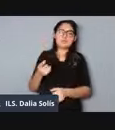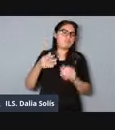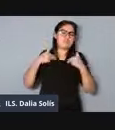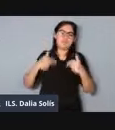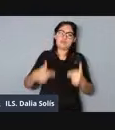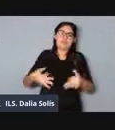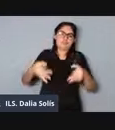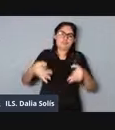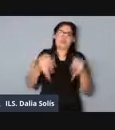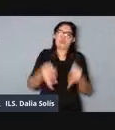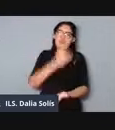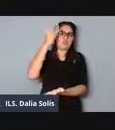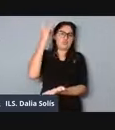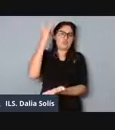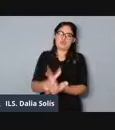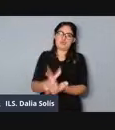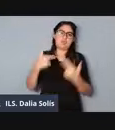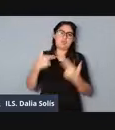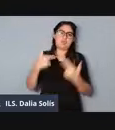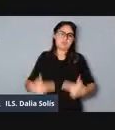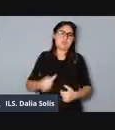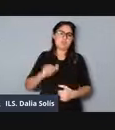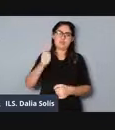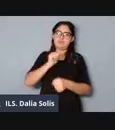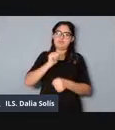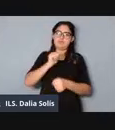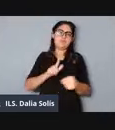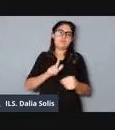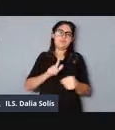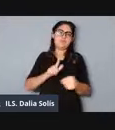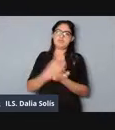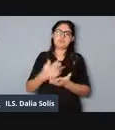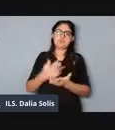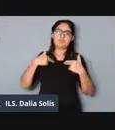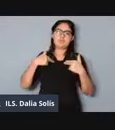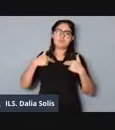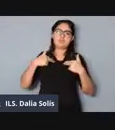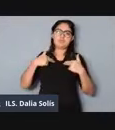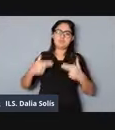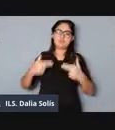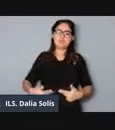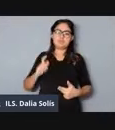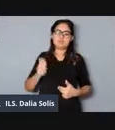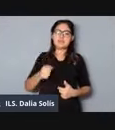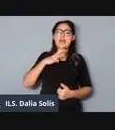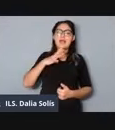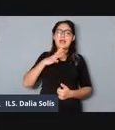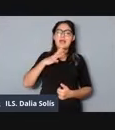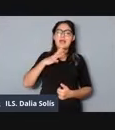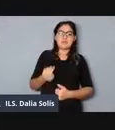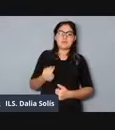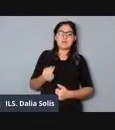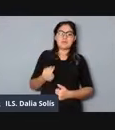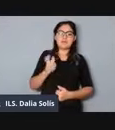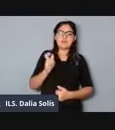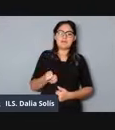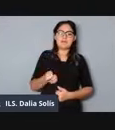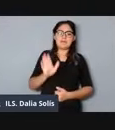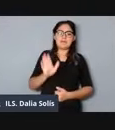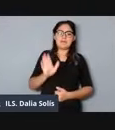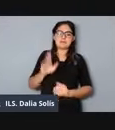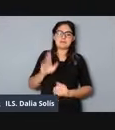Lo cierto también es que está catalogado como de esas emociones negativas, ¿no? Lo que ya habíamos hablado en sesiones anteriores, pues